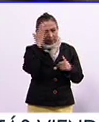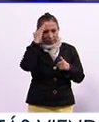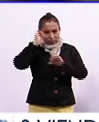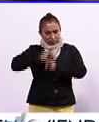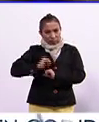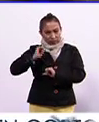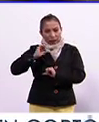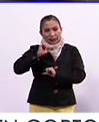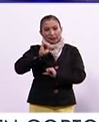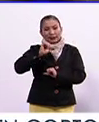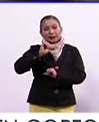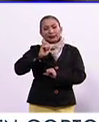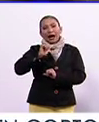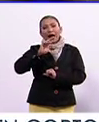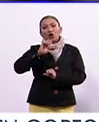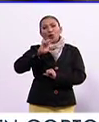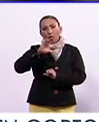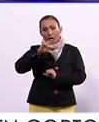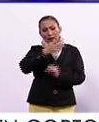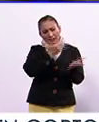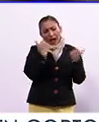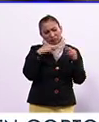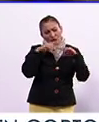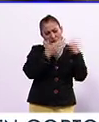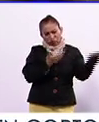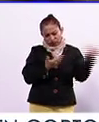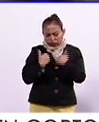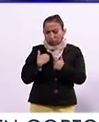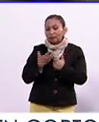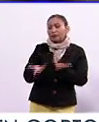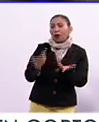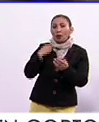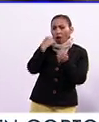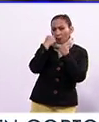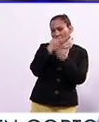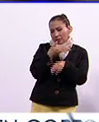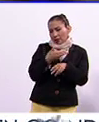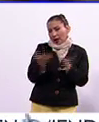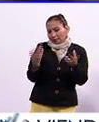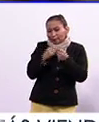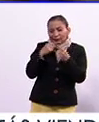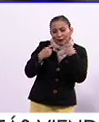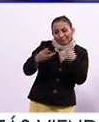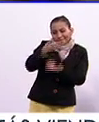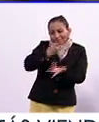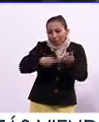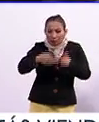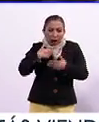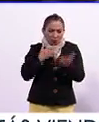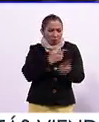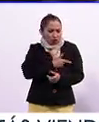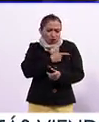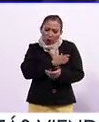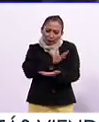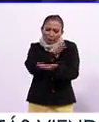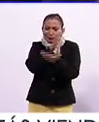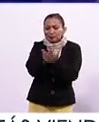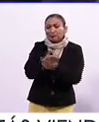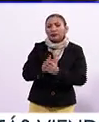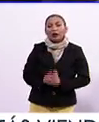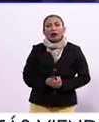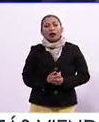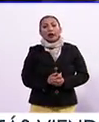rector Sarucán, a que participe en la reunión, que era una comida y la reunión. Bueno, pues con todo gusto, allá